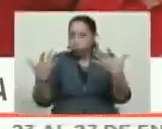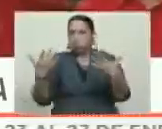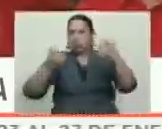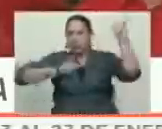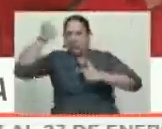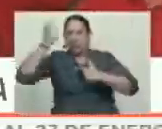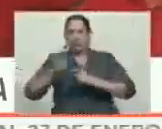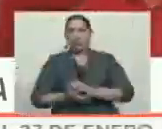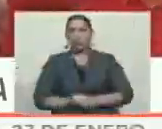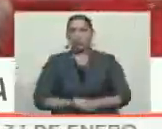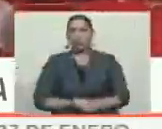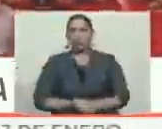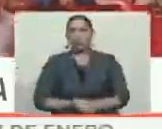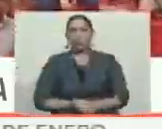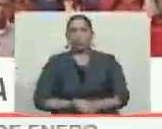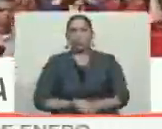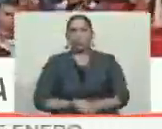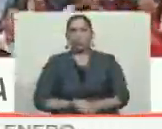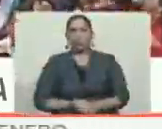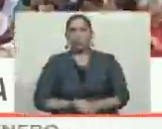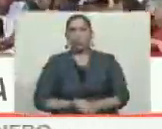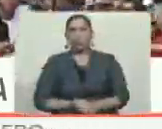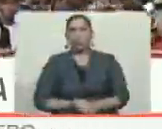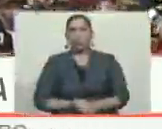Hugo Chávez.